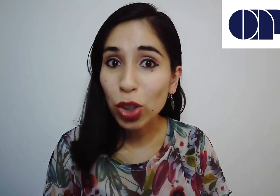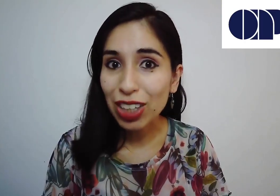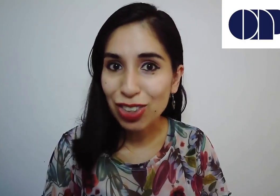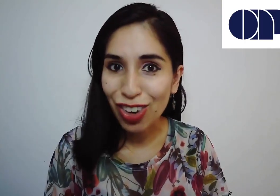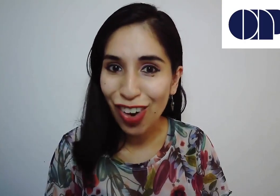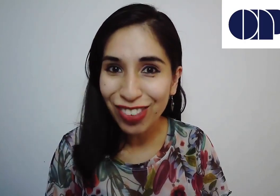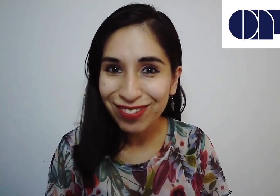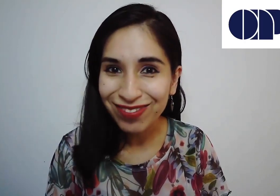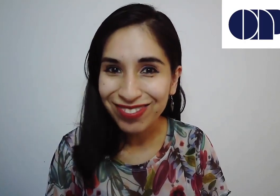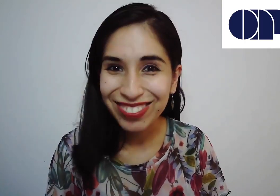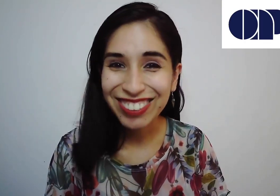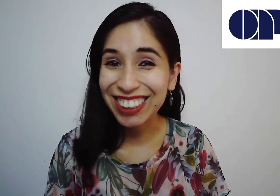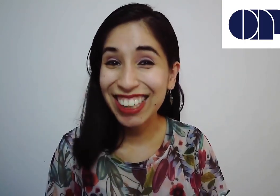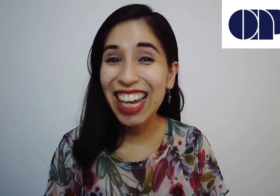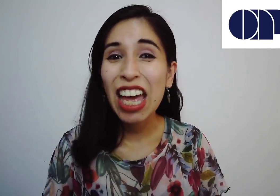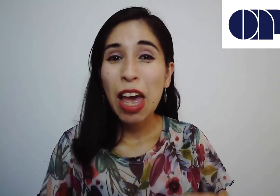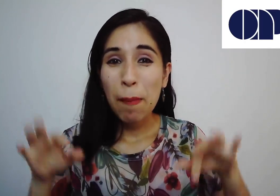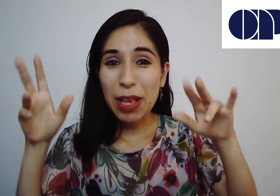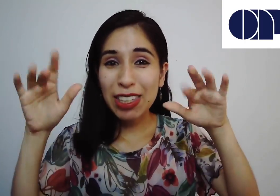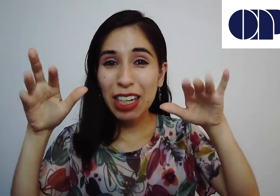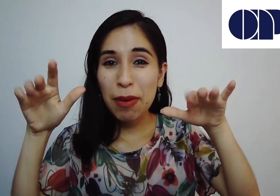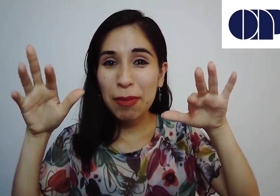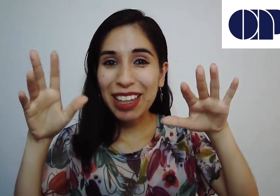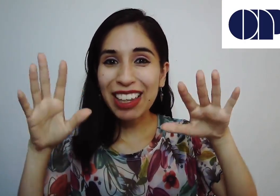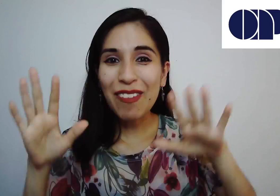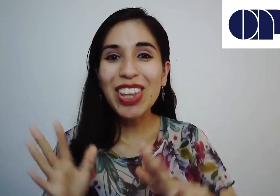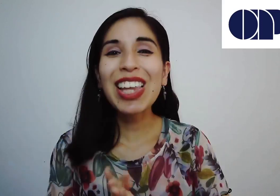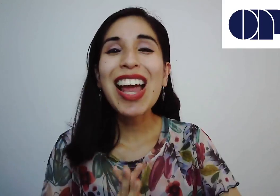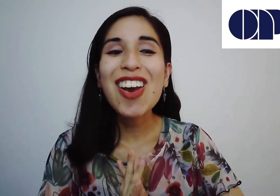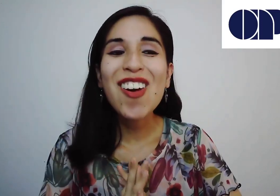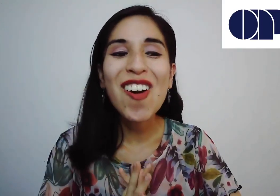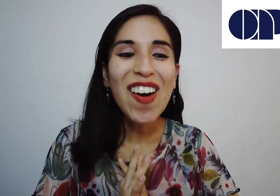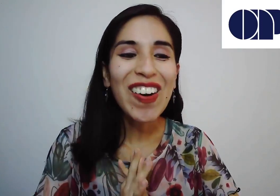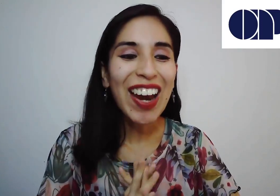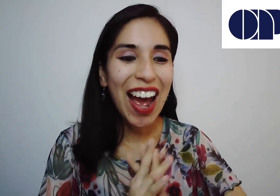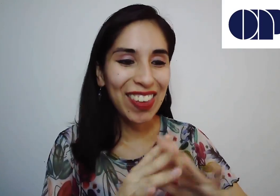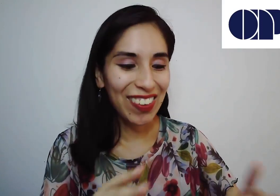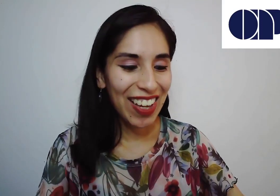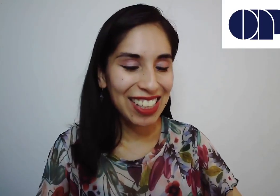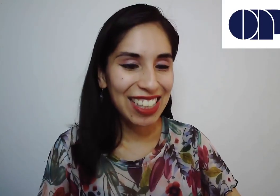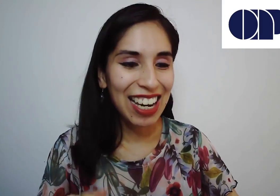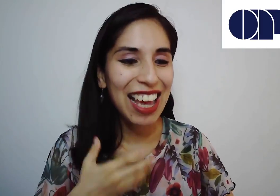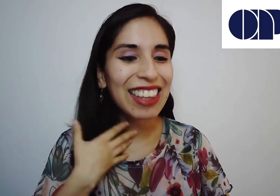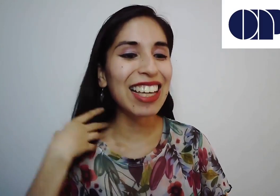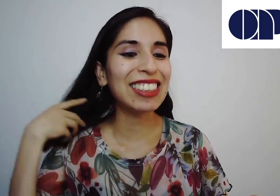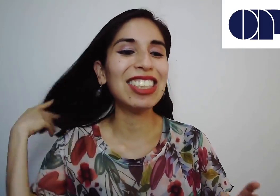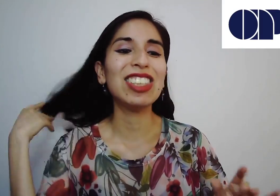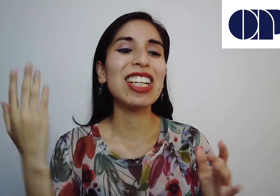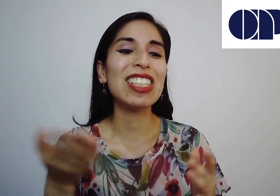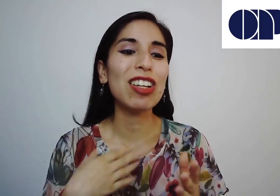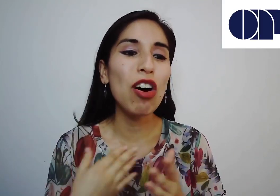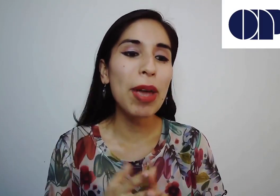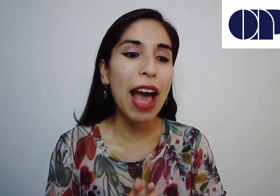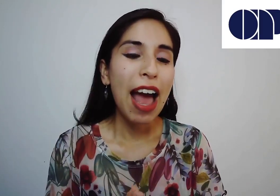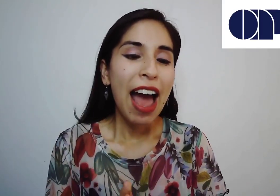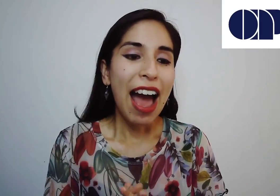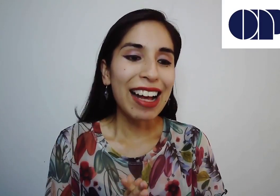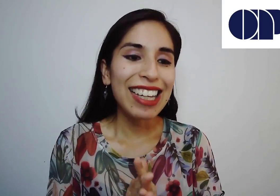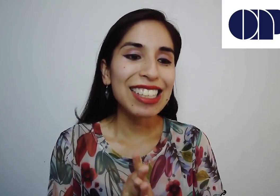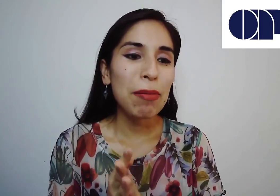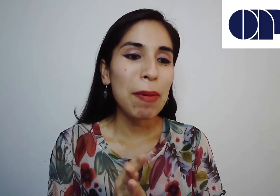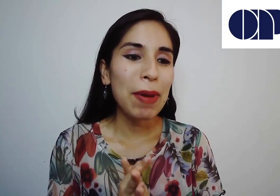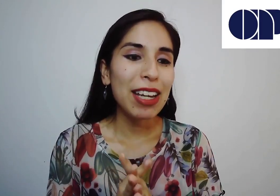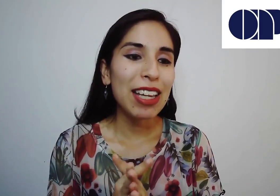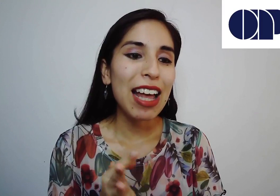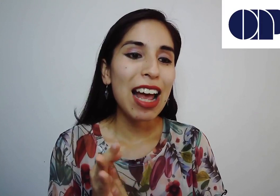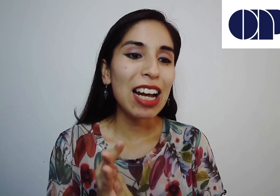modo rotación se escribe inmediatamente lo graba excelente señora se novia